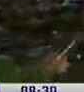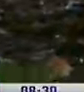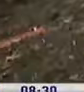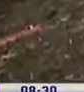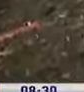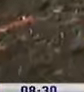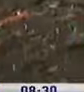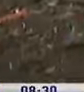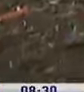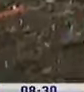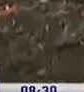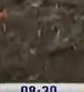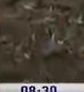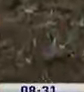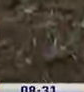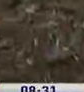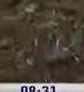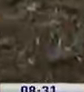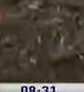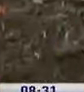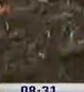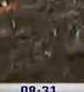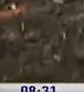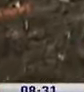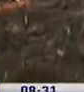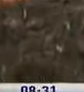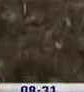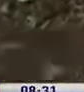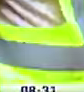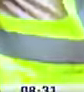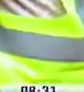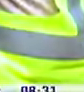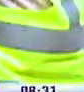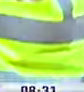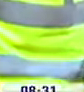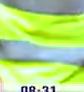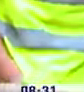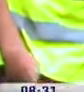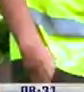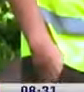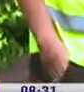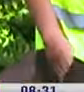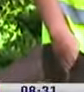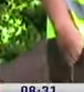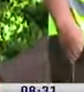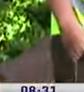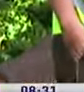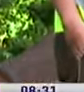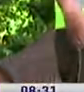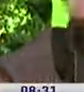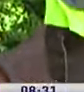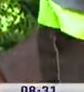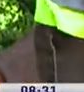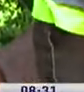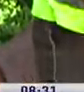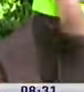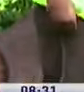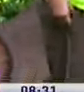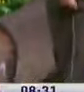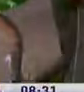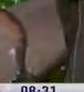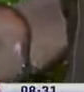ver en un parque tan bonito desechos de perros. ¡Correcto! ¿Y cómo se llama, decir? Mi nombre es Pablo Segovia. ¿Ah? ¡Perrito, digo! ¿Cómo se